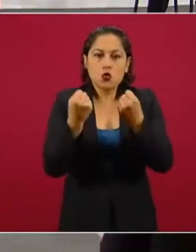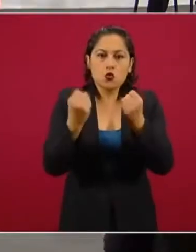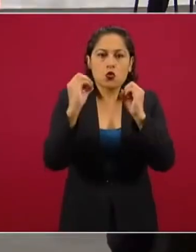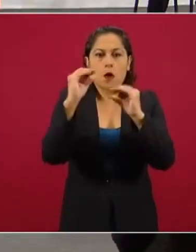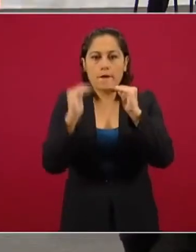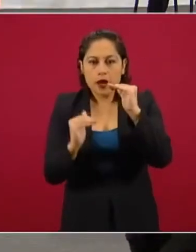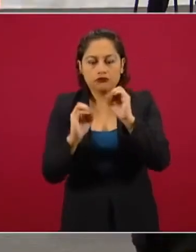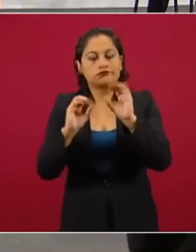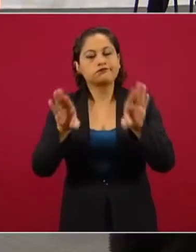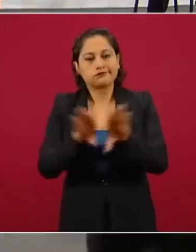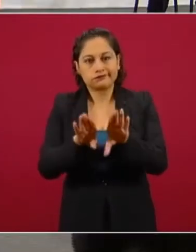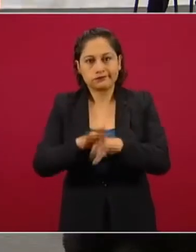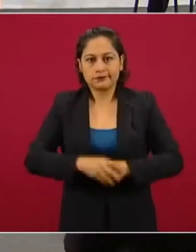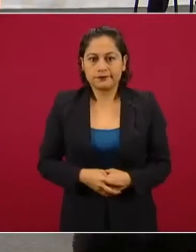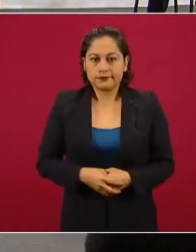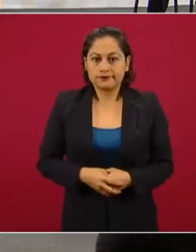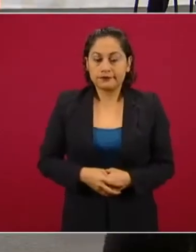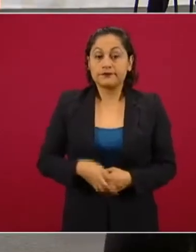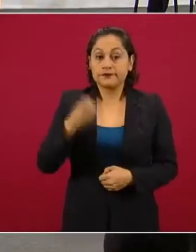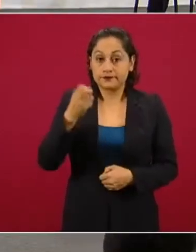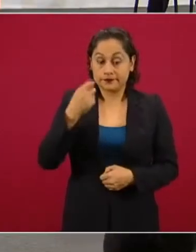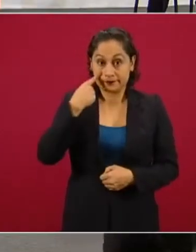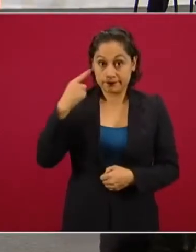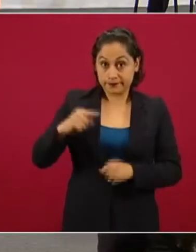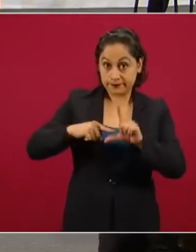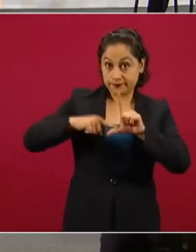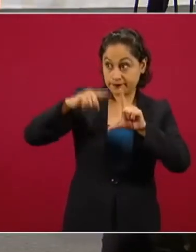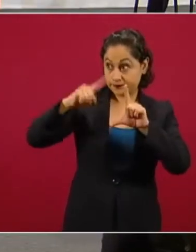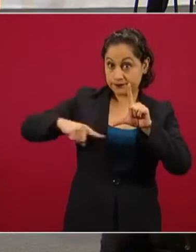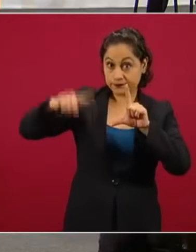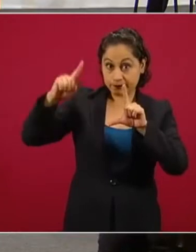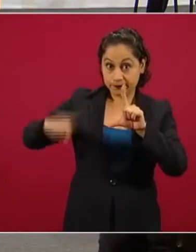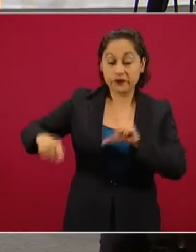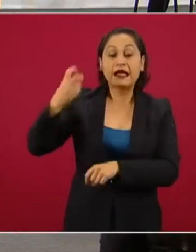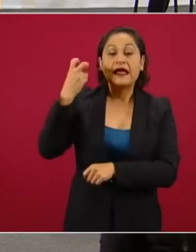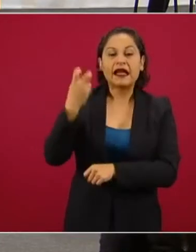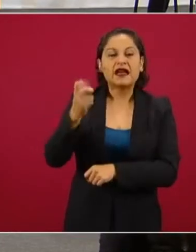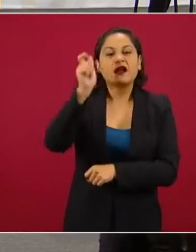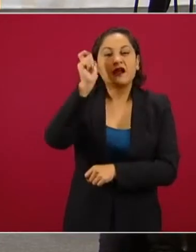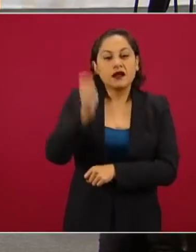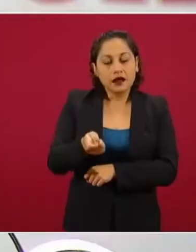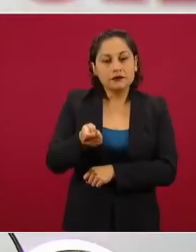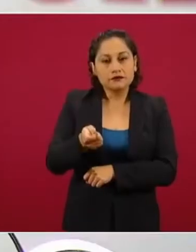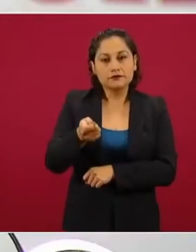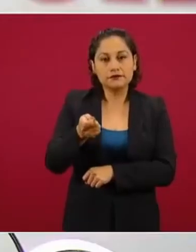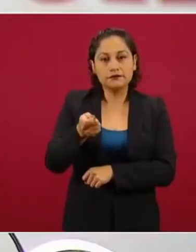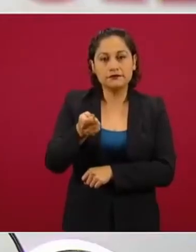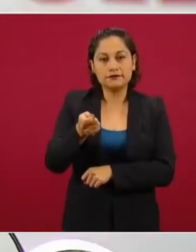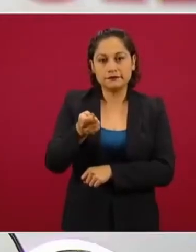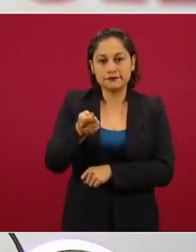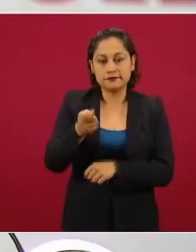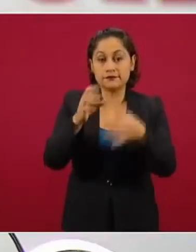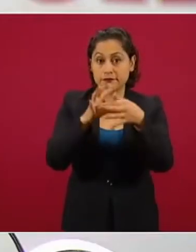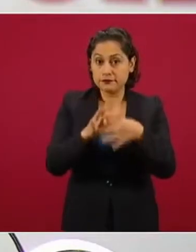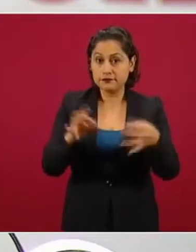En la síntesis del informe técnico utilizamos esta curva epidémica, esta gráfica que representa la frecuencia o la